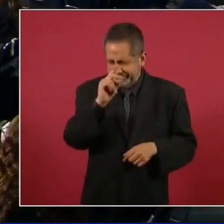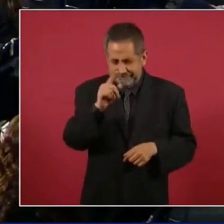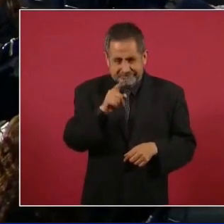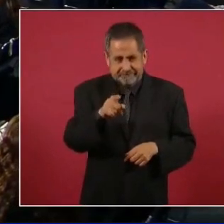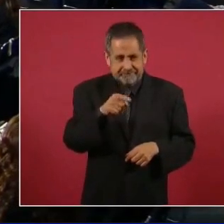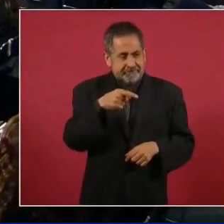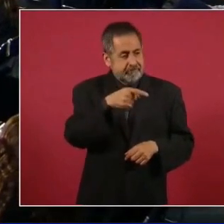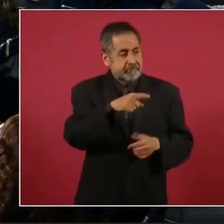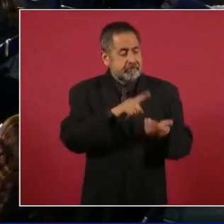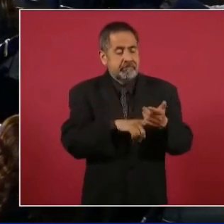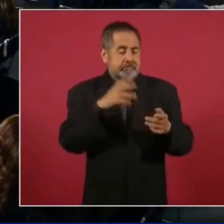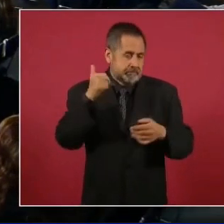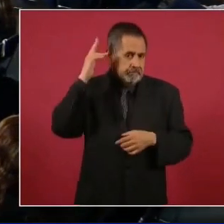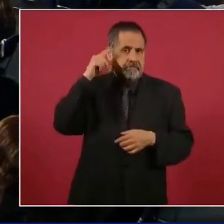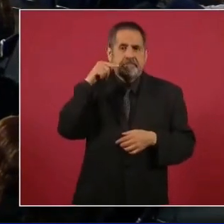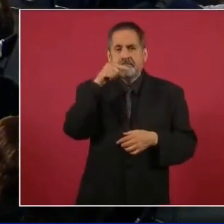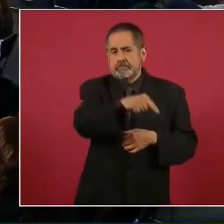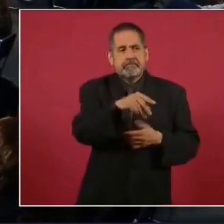no, ahí estaba